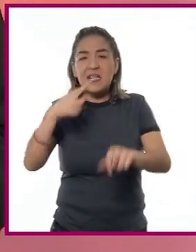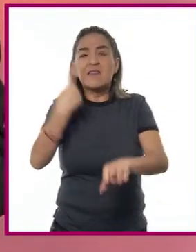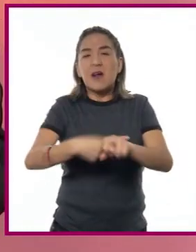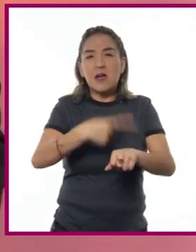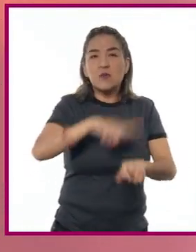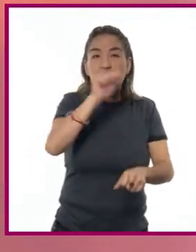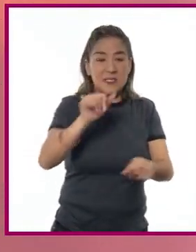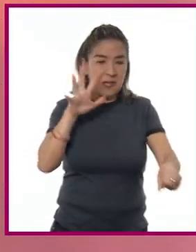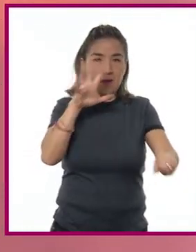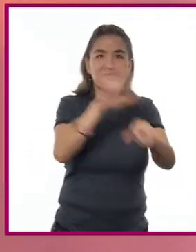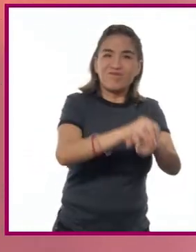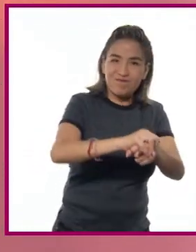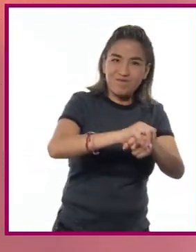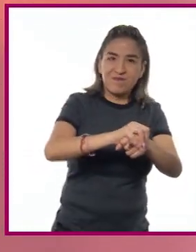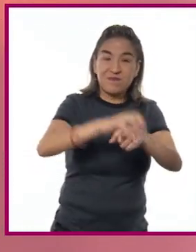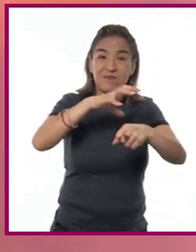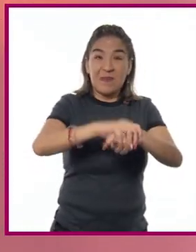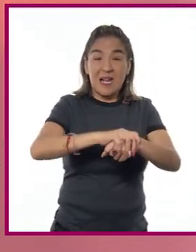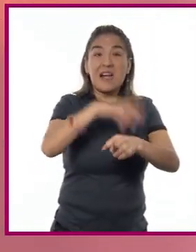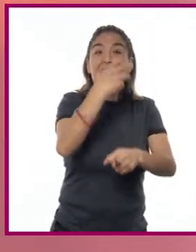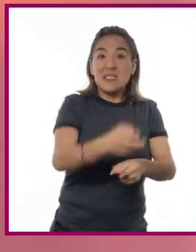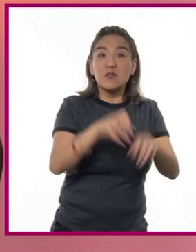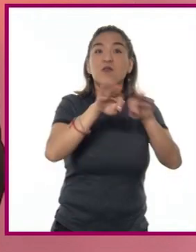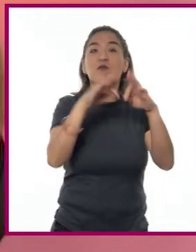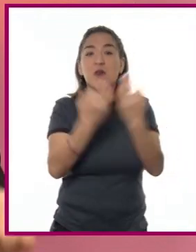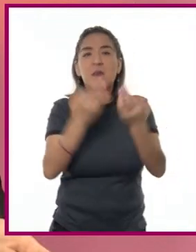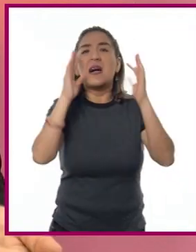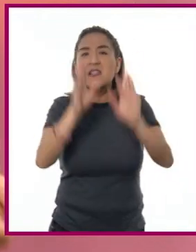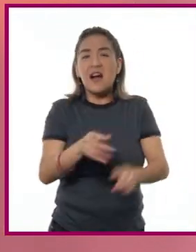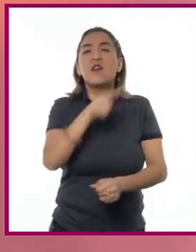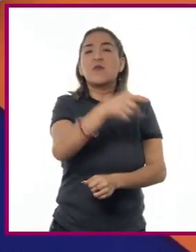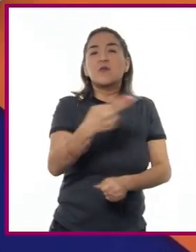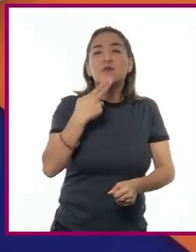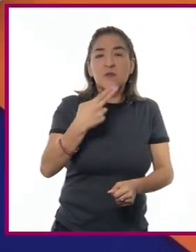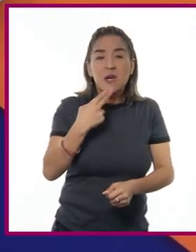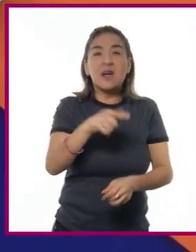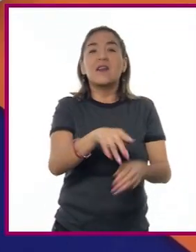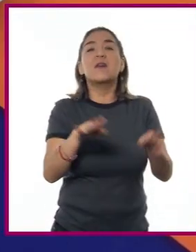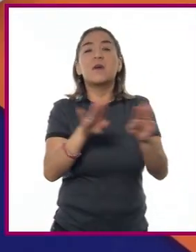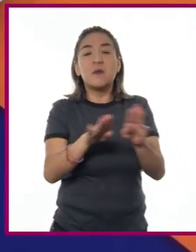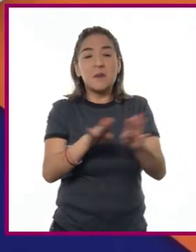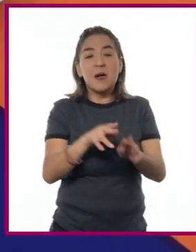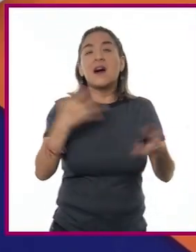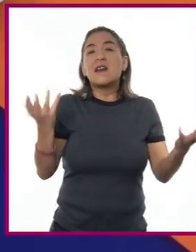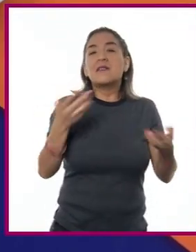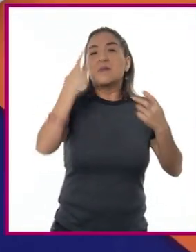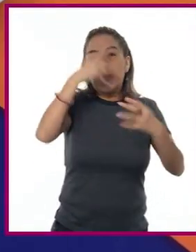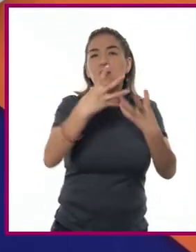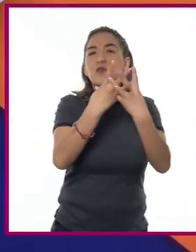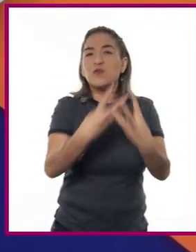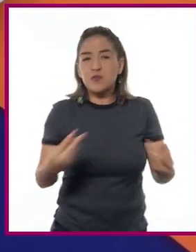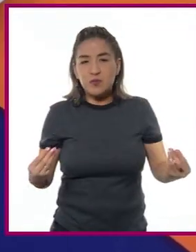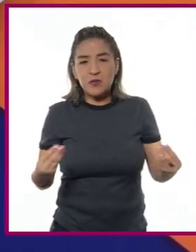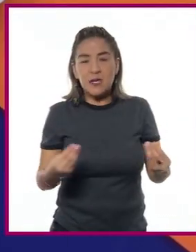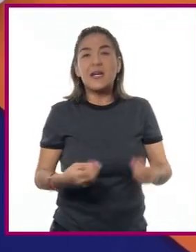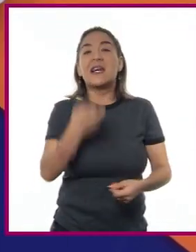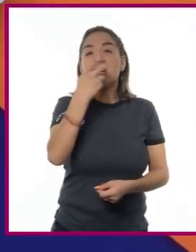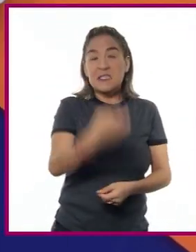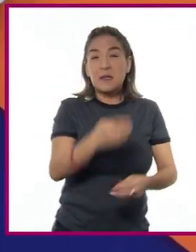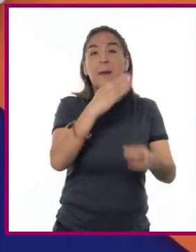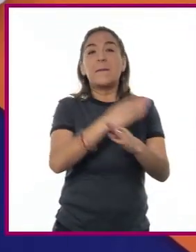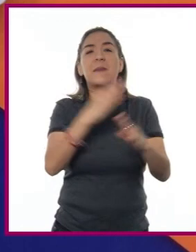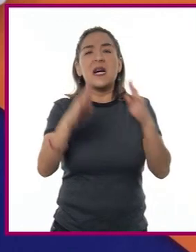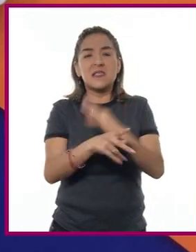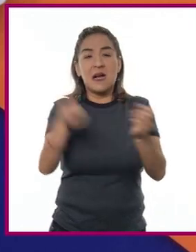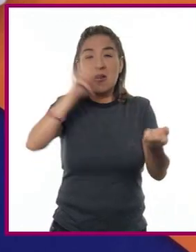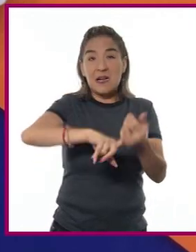podemos captar. De esa forma nosotros podemos utilizar los materiales radioactivos con fines médicos. Así es, entonces los materiales